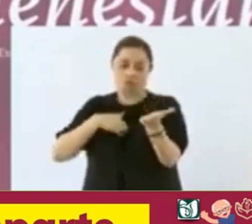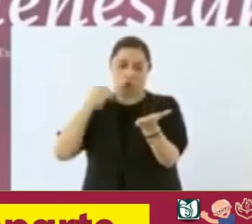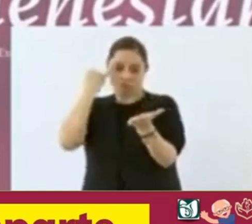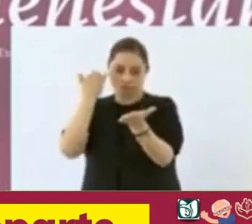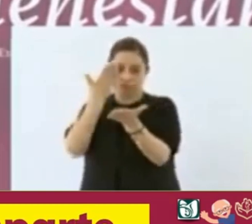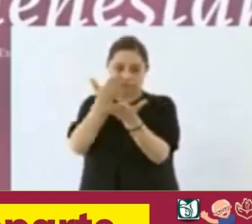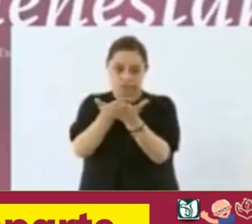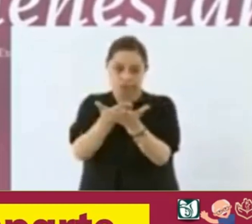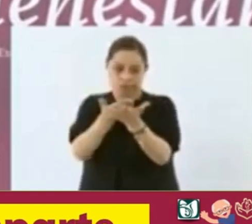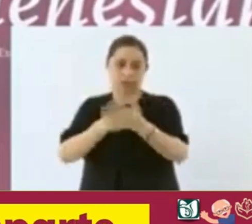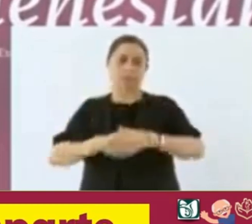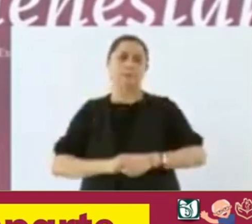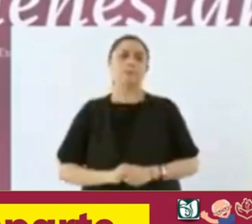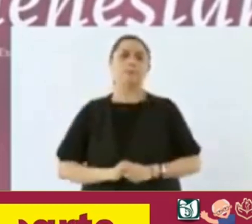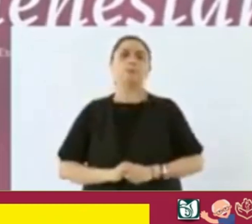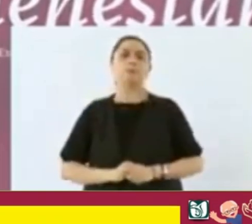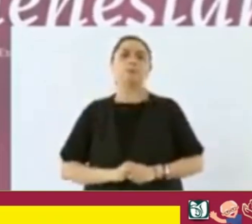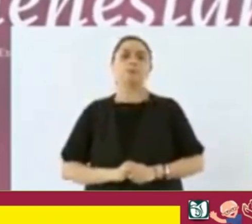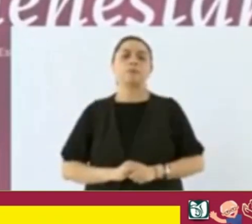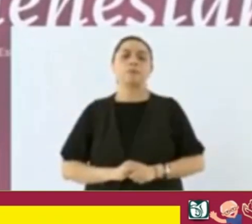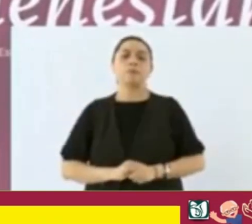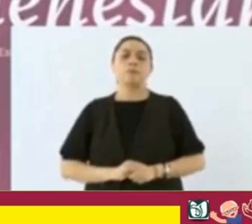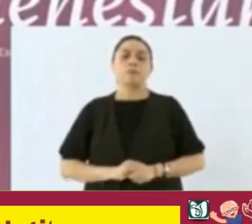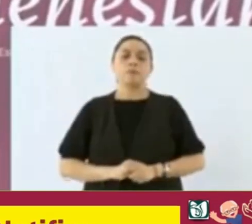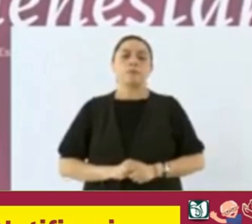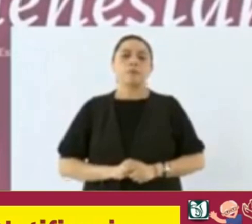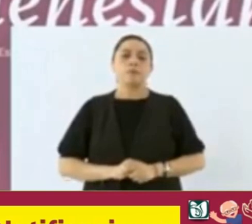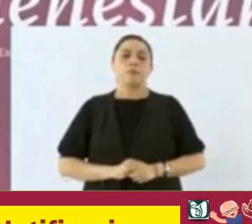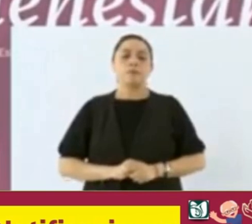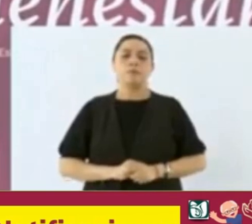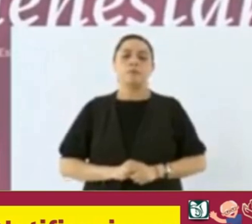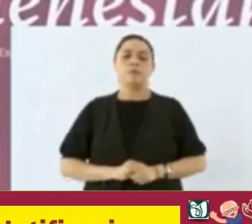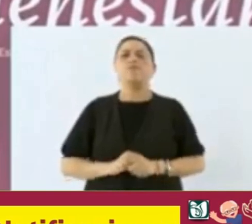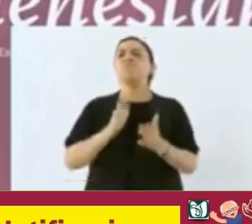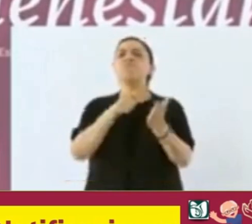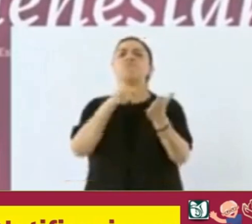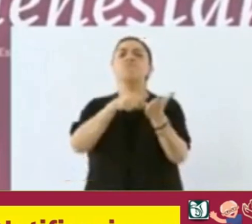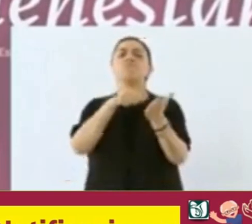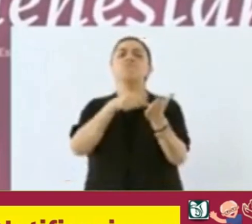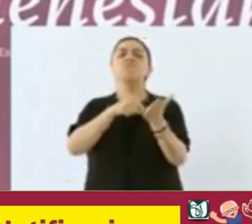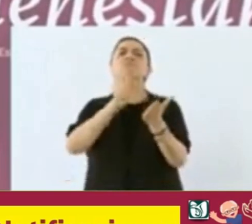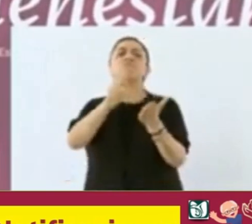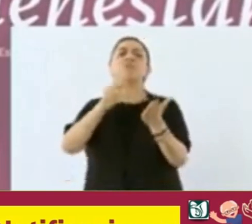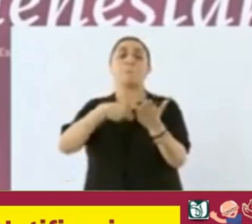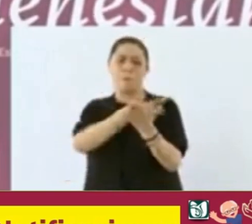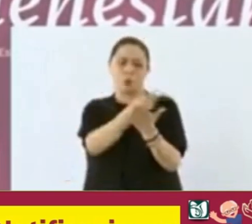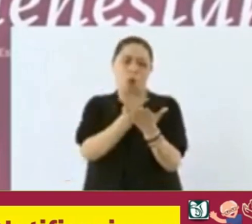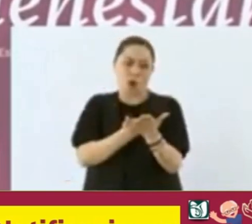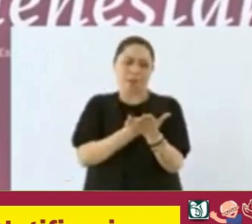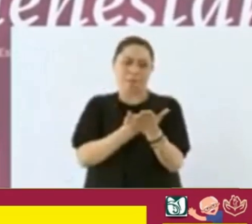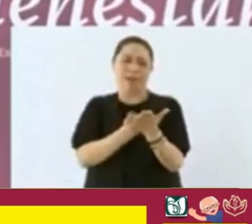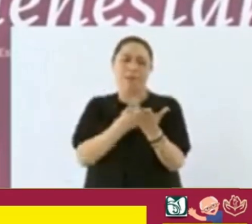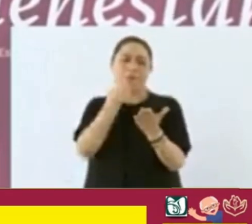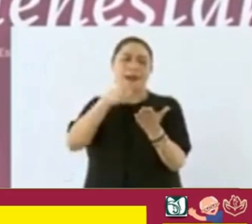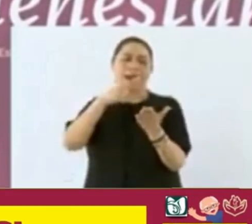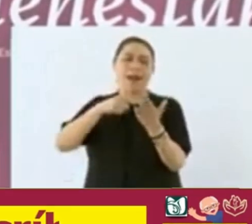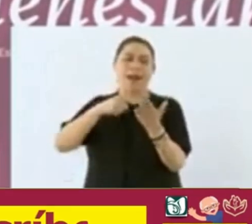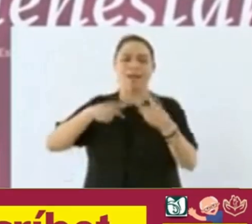porque ya lo logramos de que el programa de adultos mayores